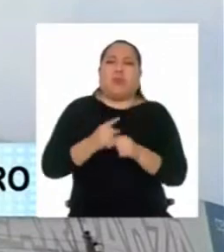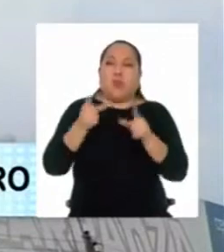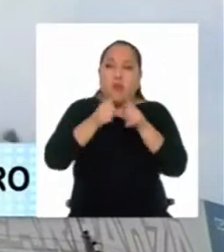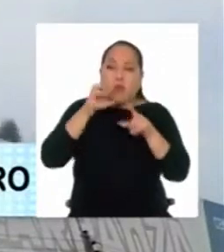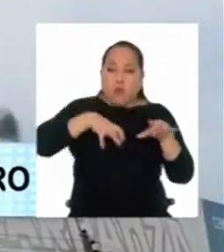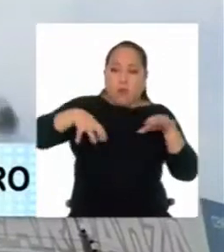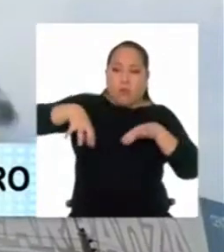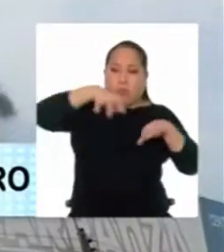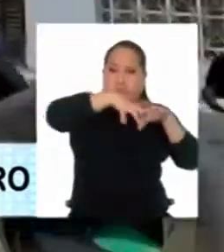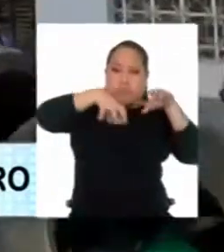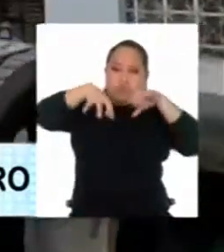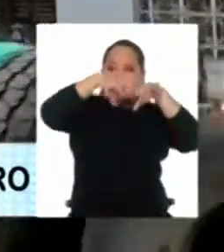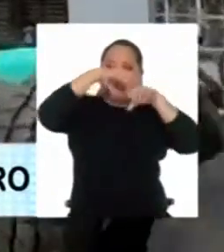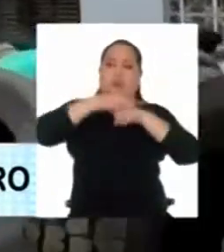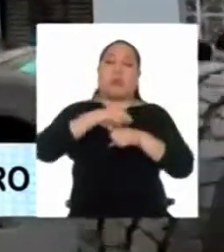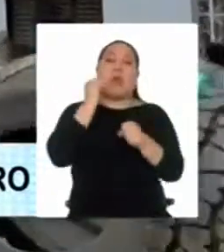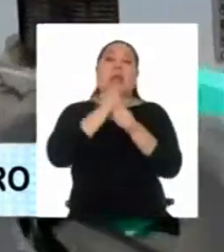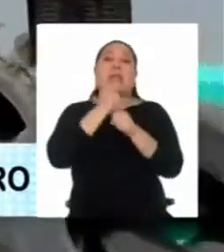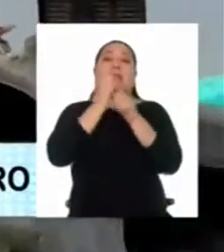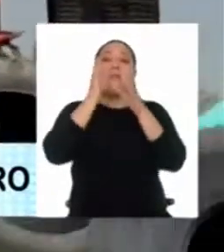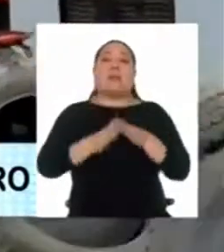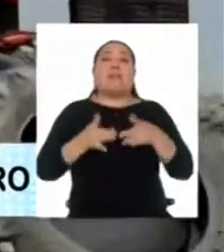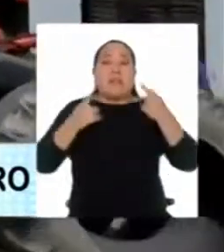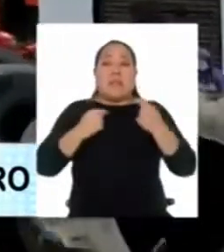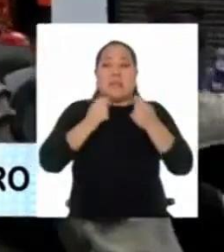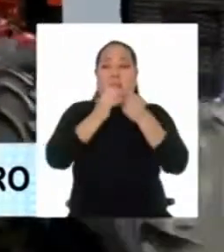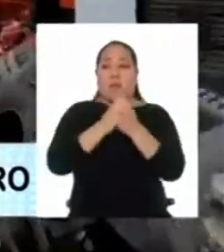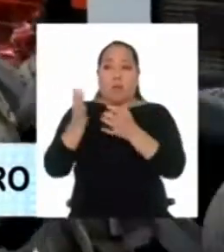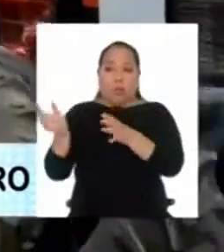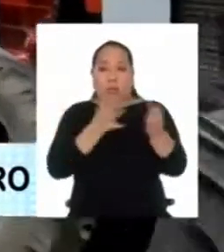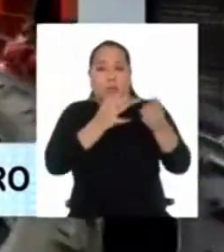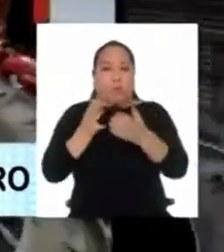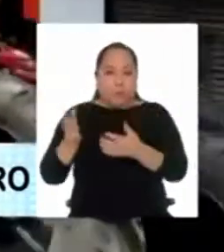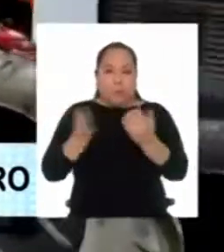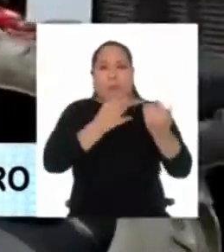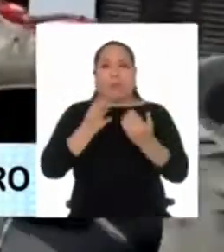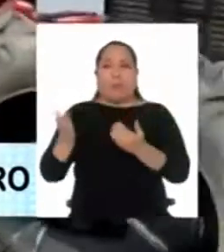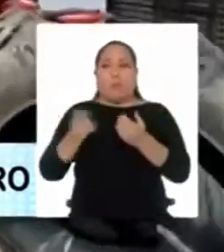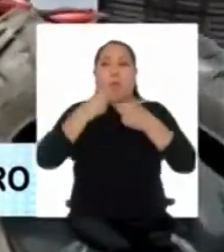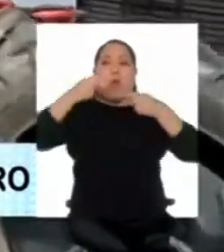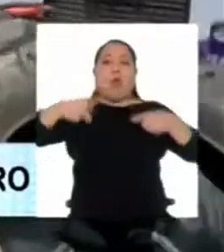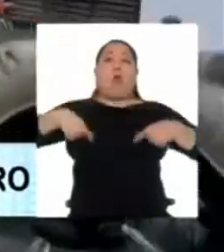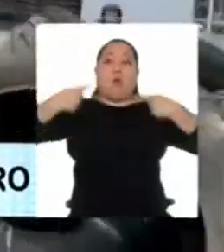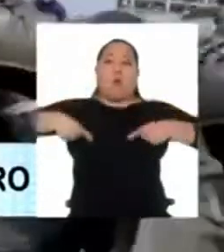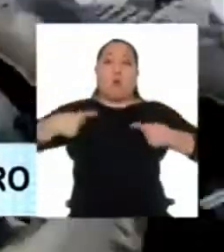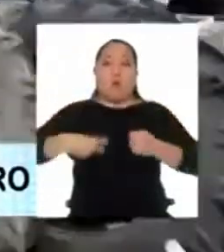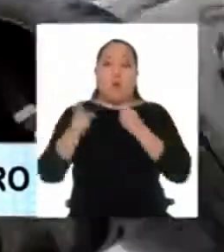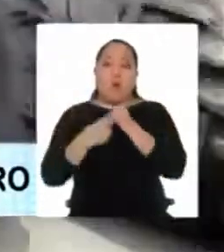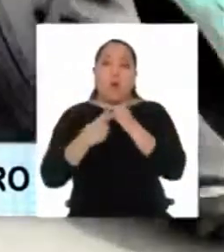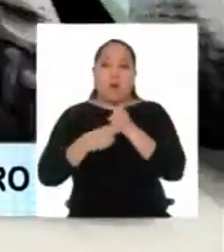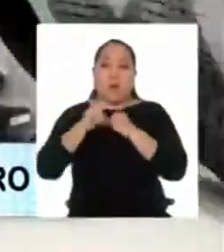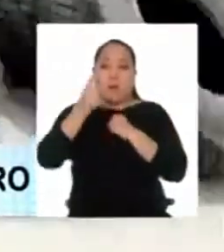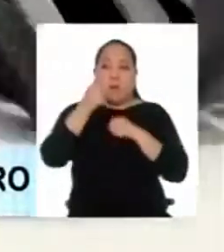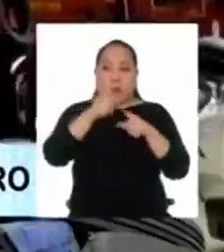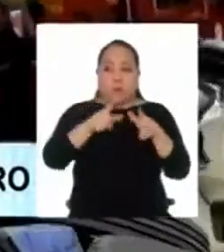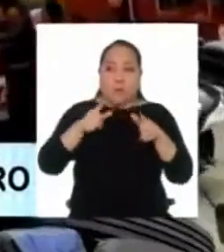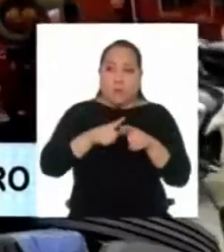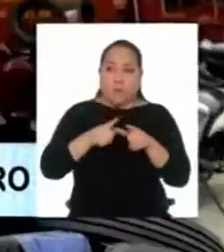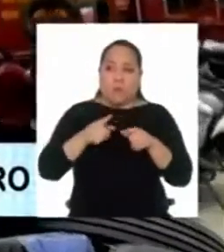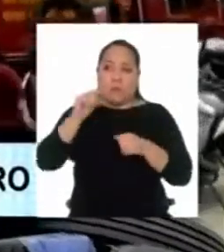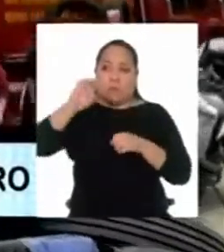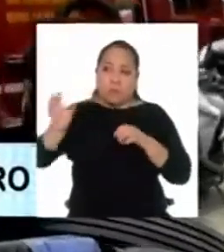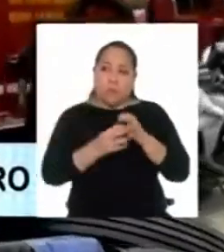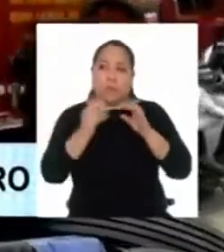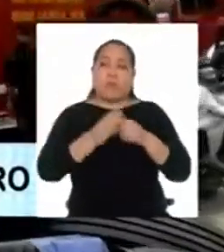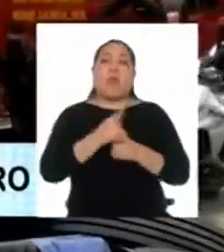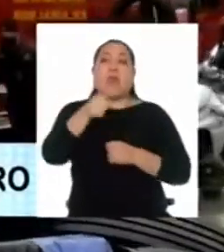ambientes. Los trabajadores intentaron poner a buen recaudo los neumáticos almacenados en el primer piso del inmueble.